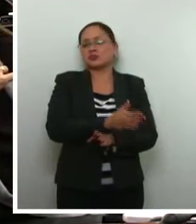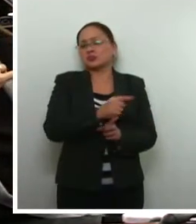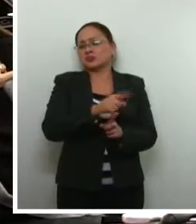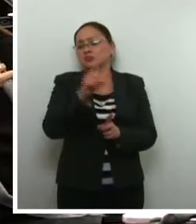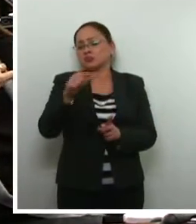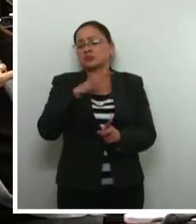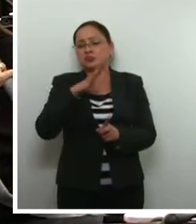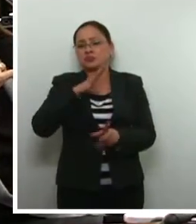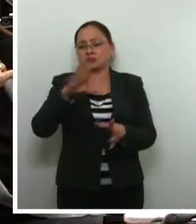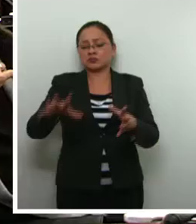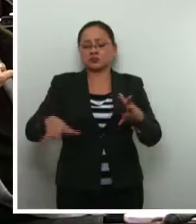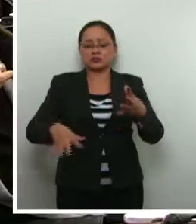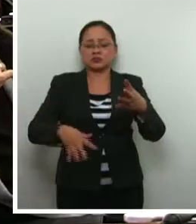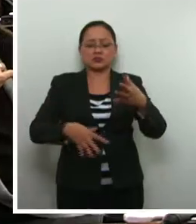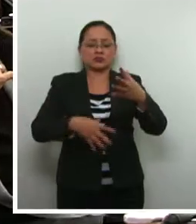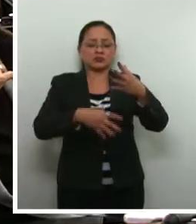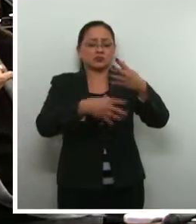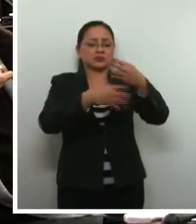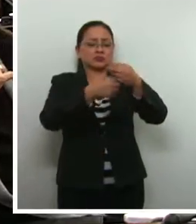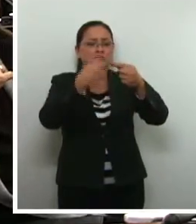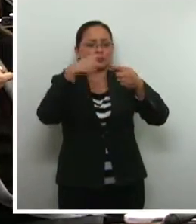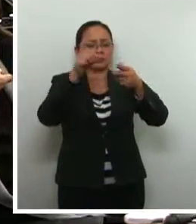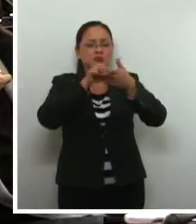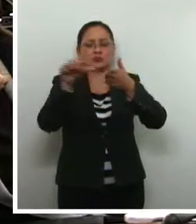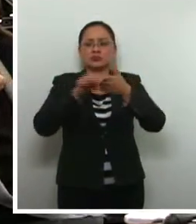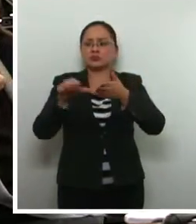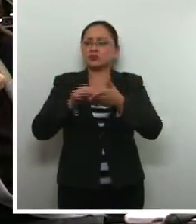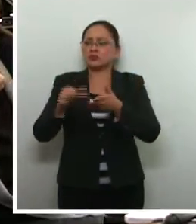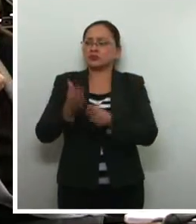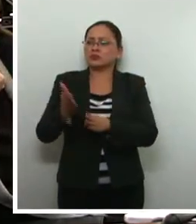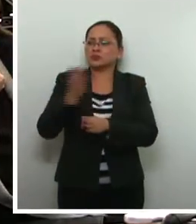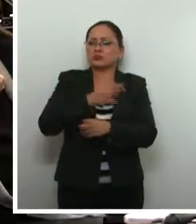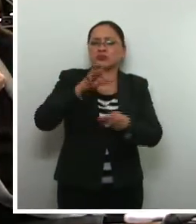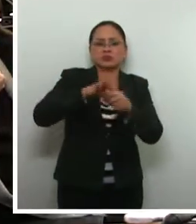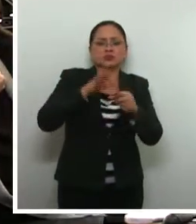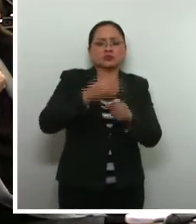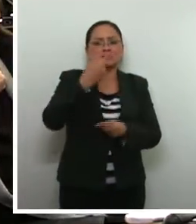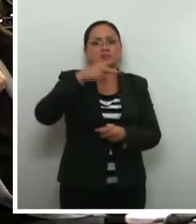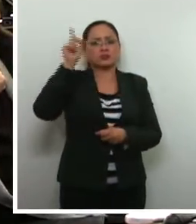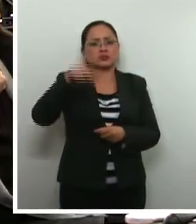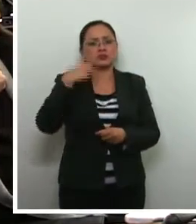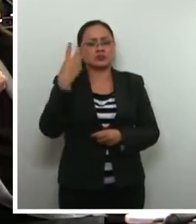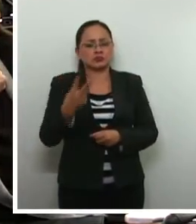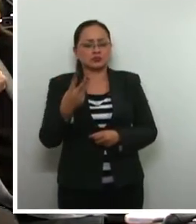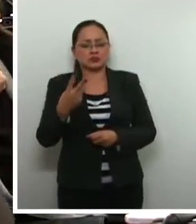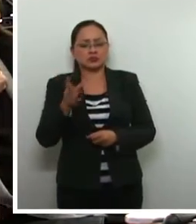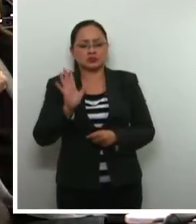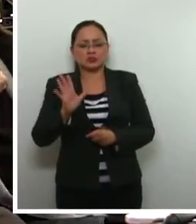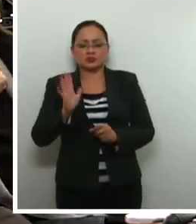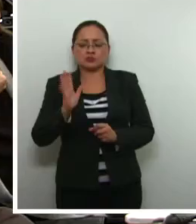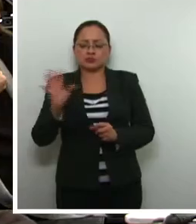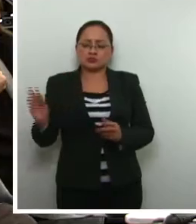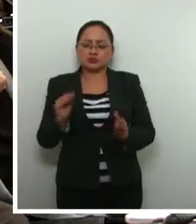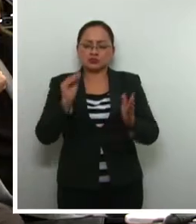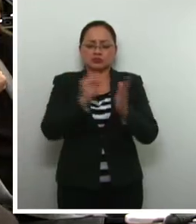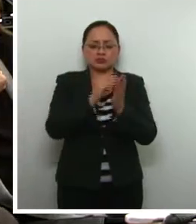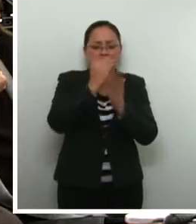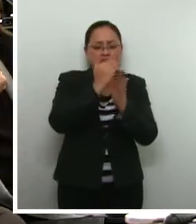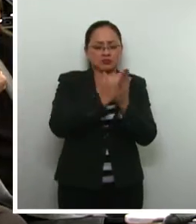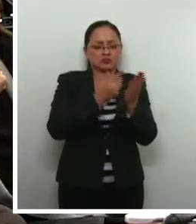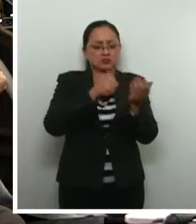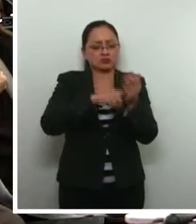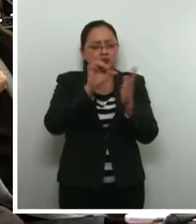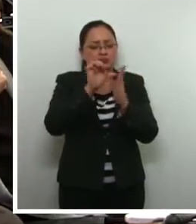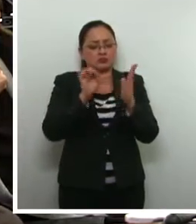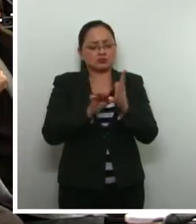una reserva de eliminación de lo que ya se había votado por 2/3 partes y que se había ordenado su incorporación en el texto del artículo.